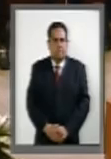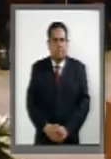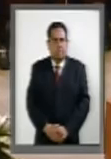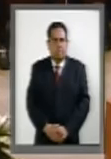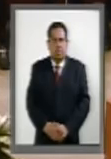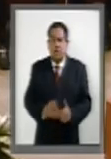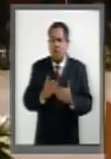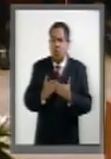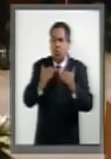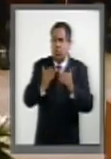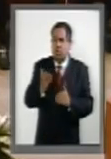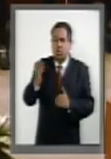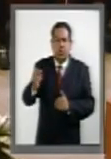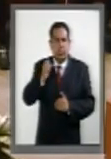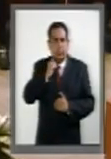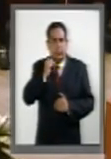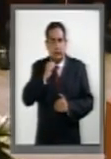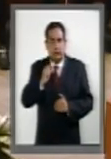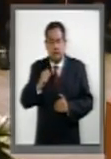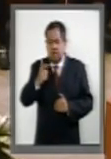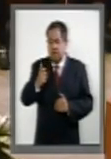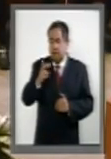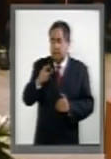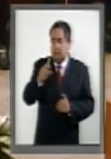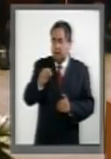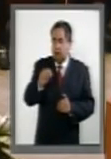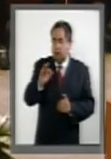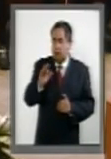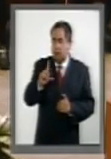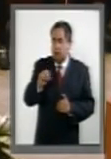Tiene la palabra el senador Gerardo Flores